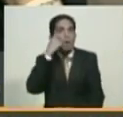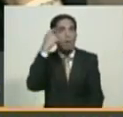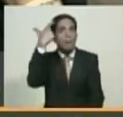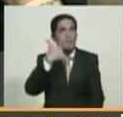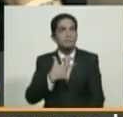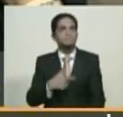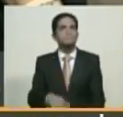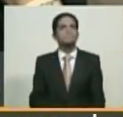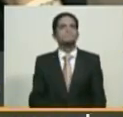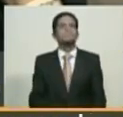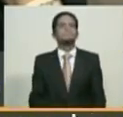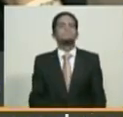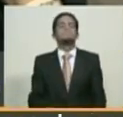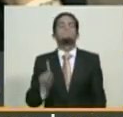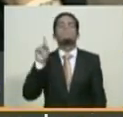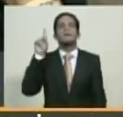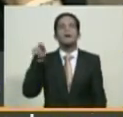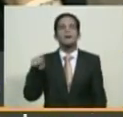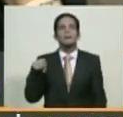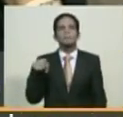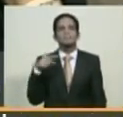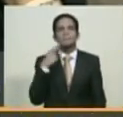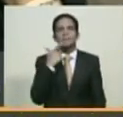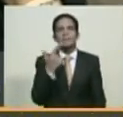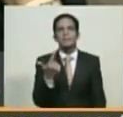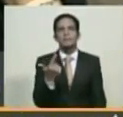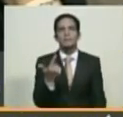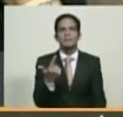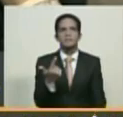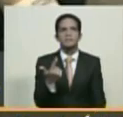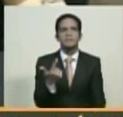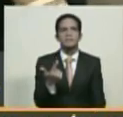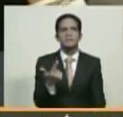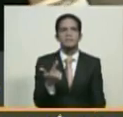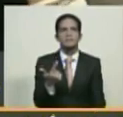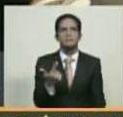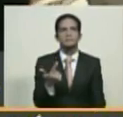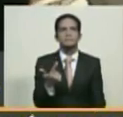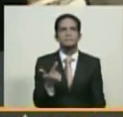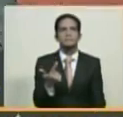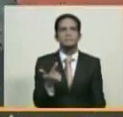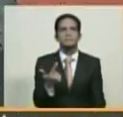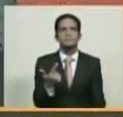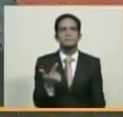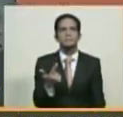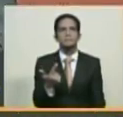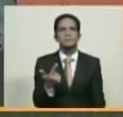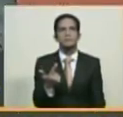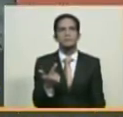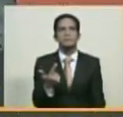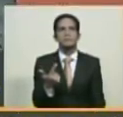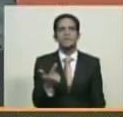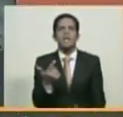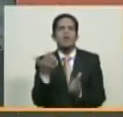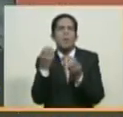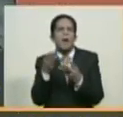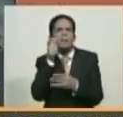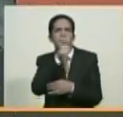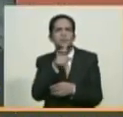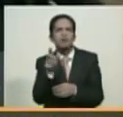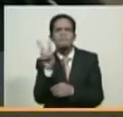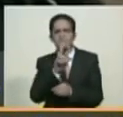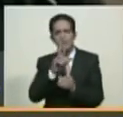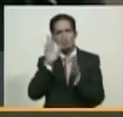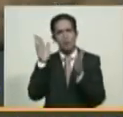de jerarquizar por grupos, en este caso por números de personas, de venezolanos